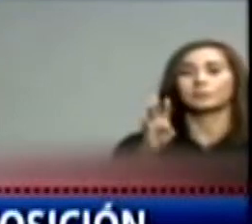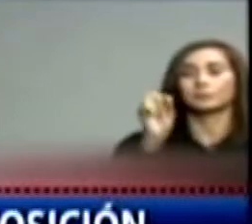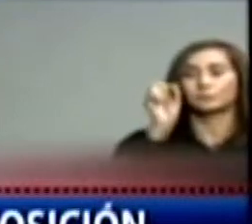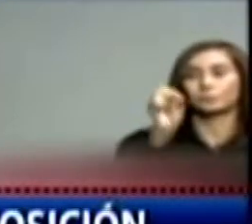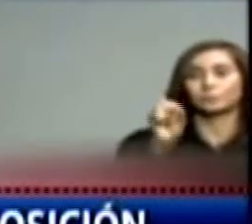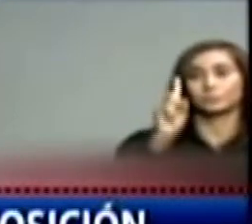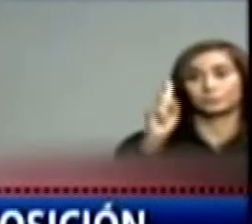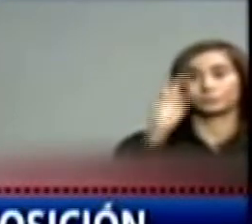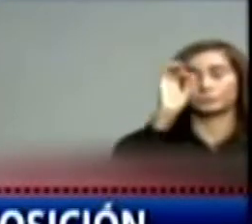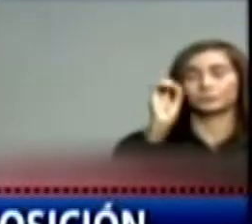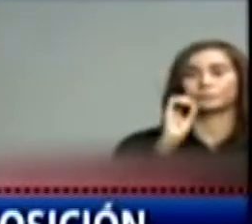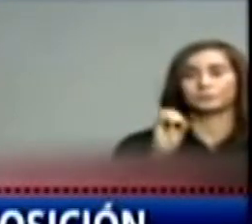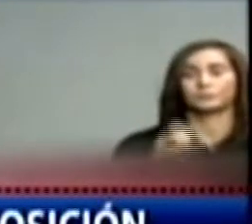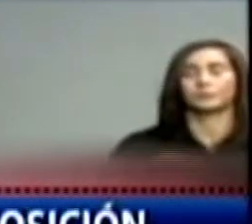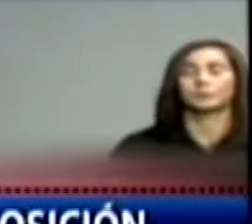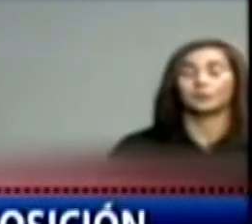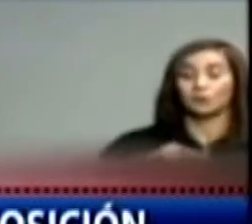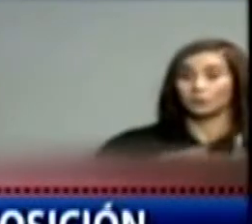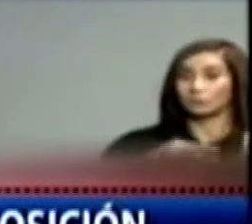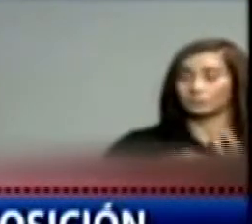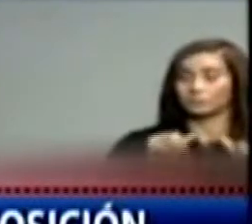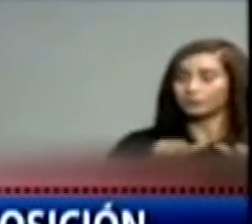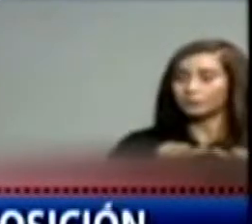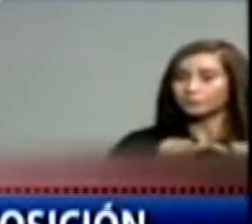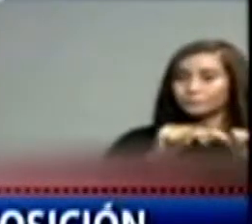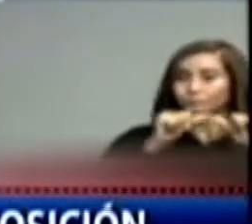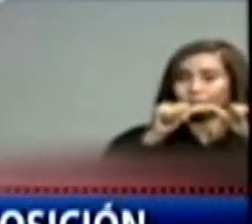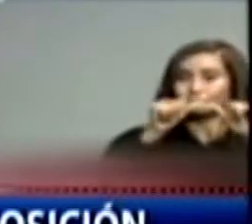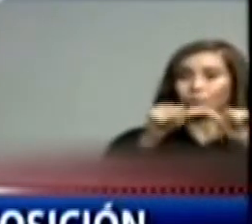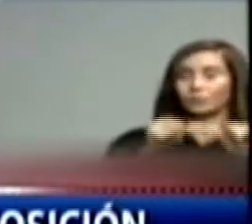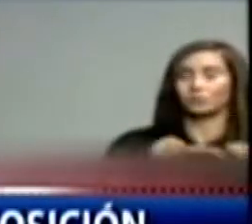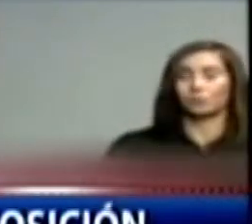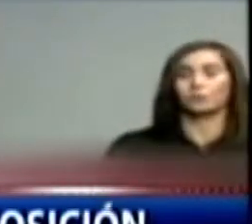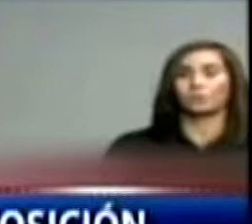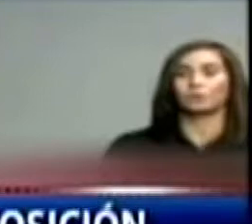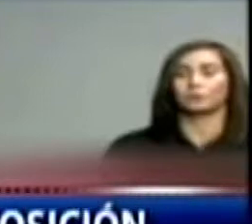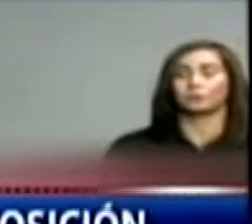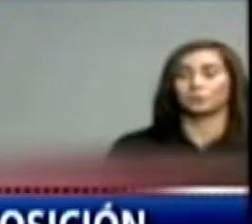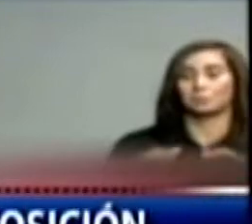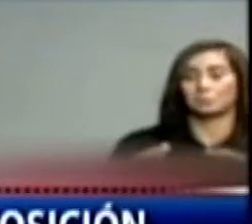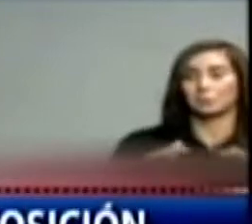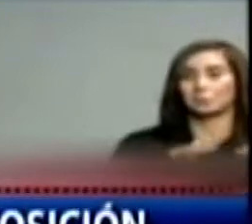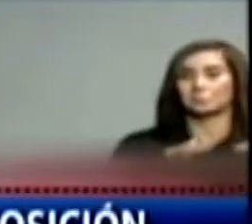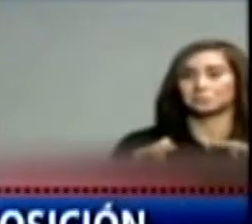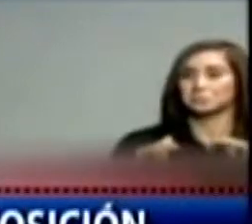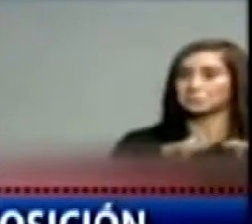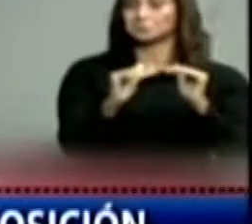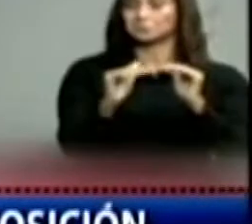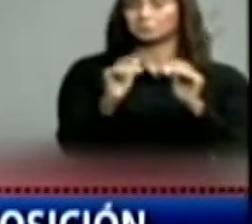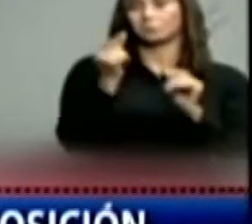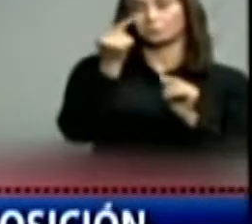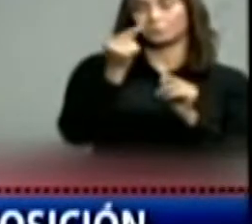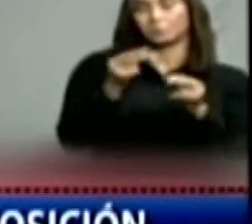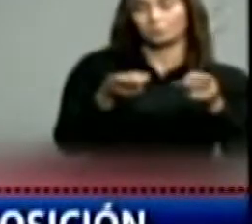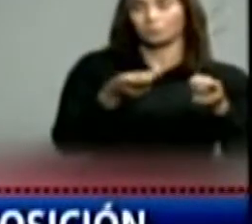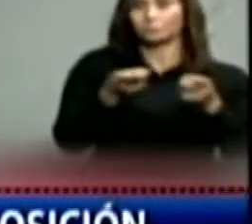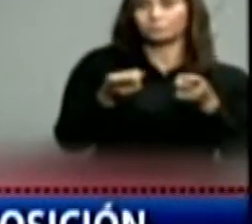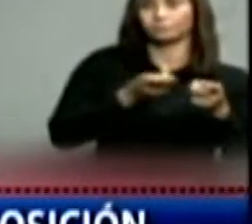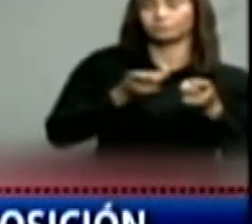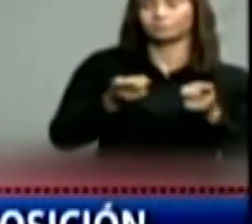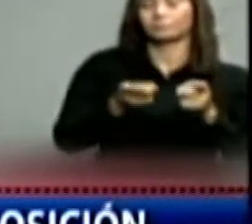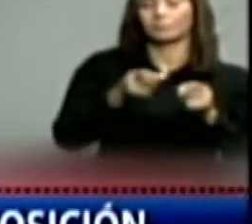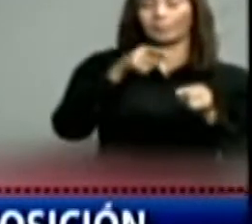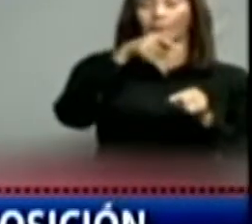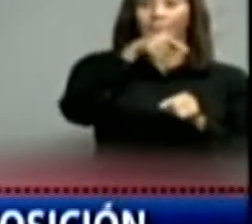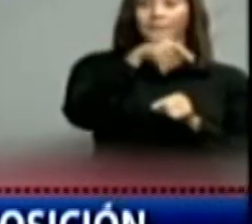34.1%. De manera que continuamos con un balance aceptable entre